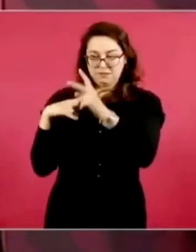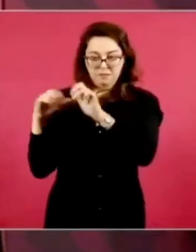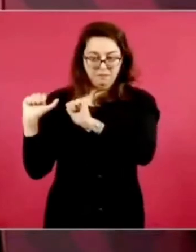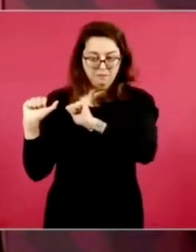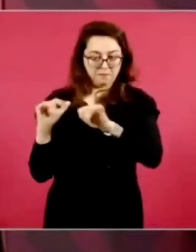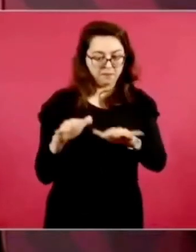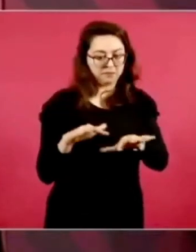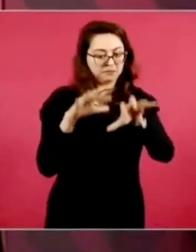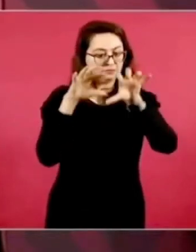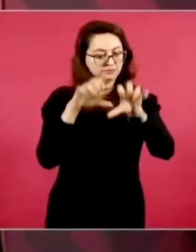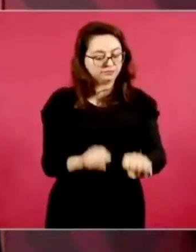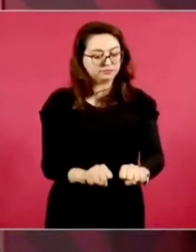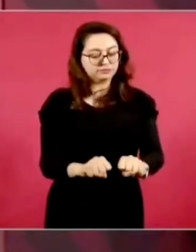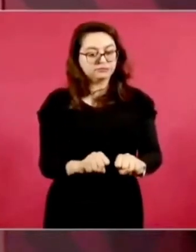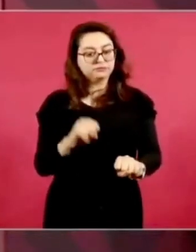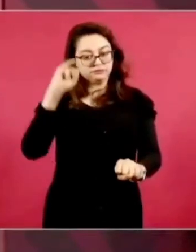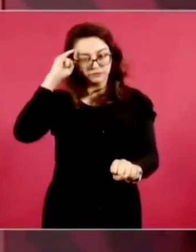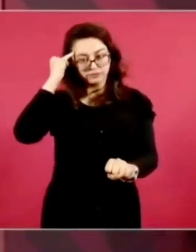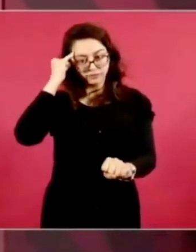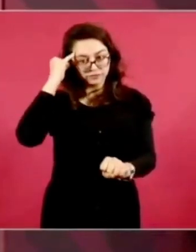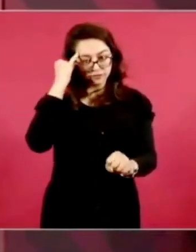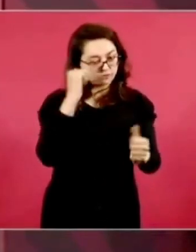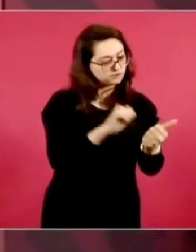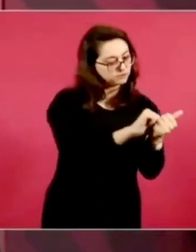¿Por qué lo convertían